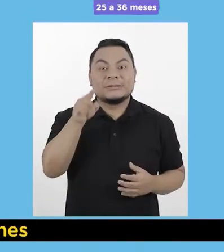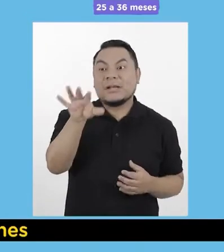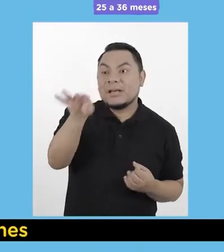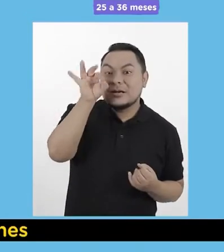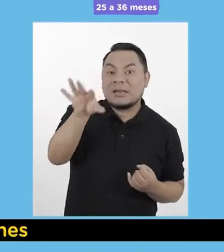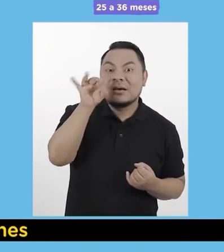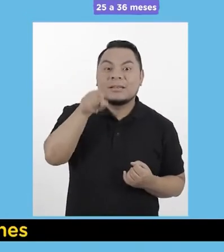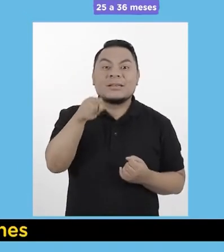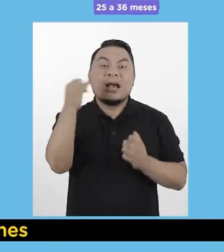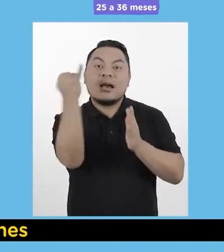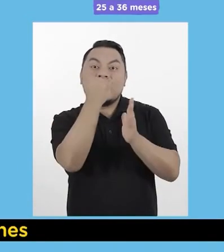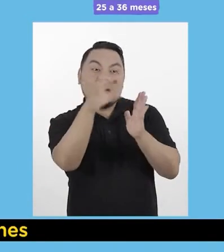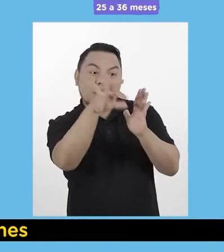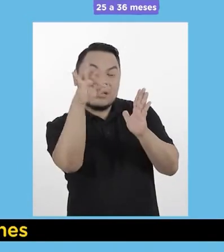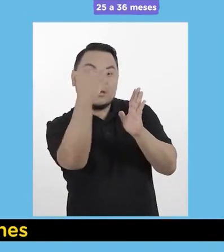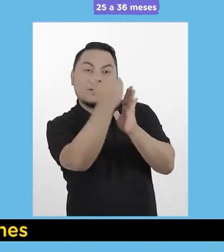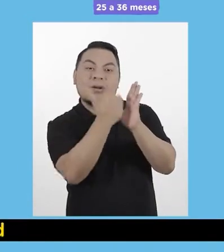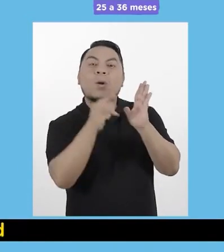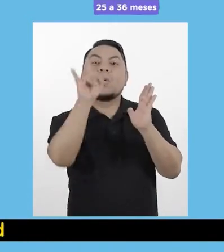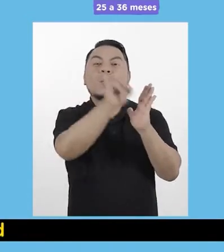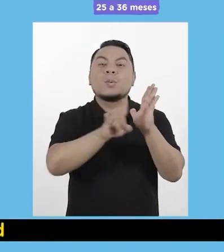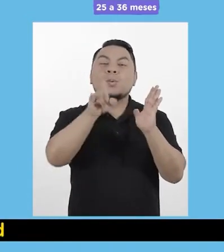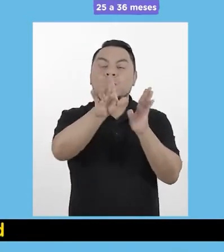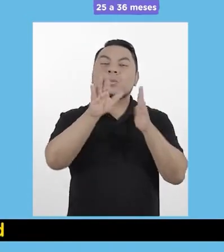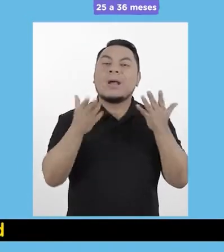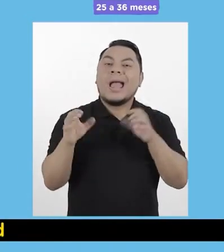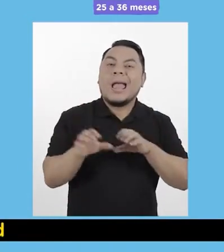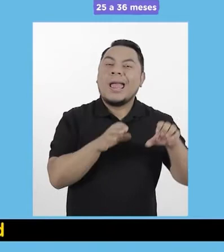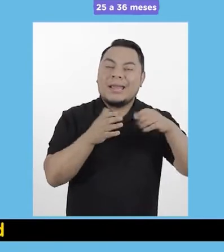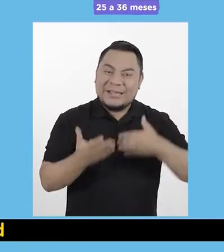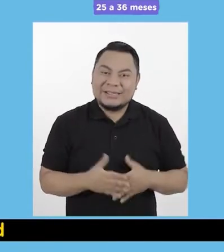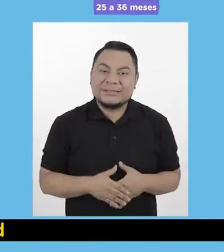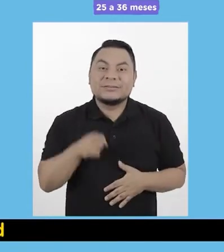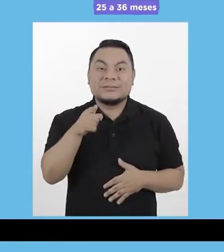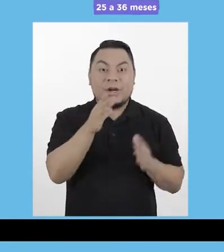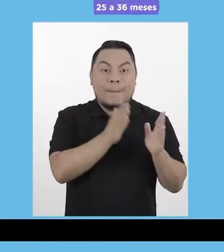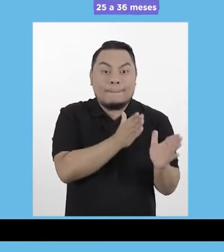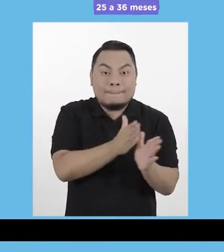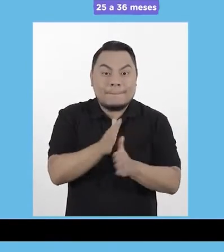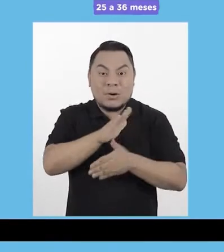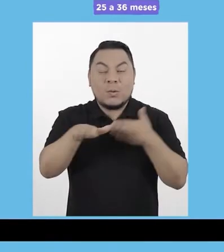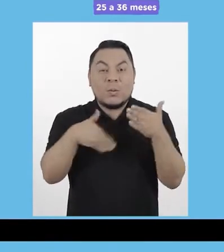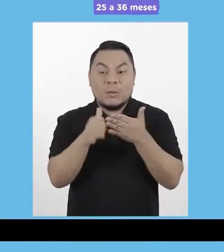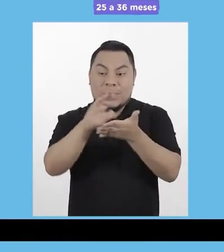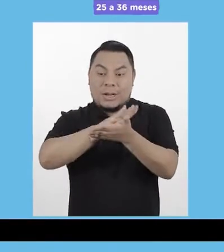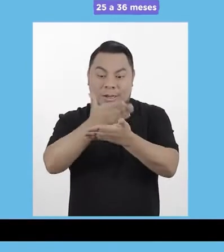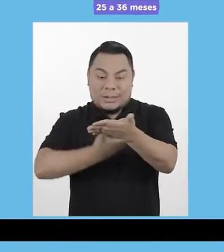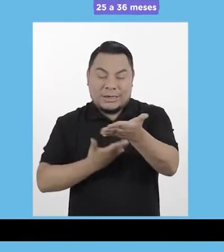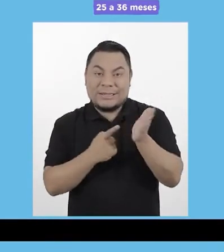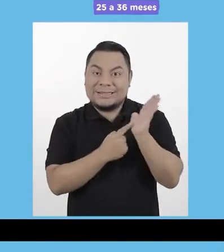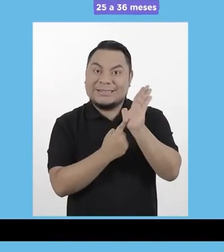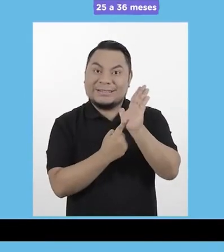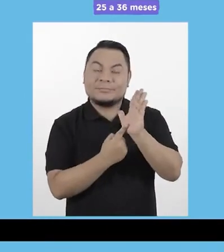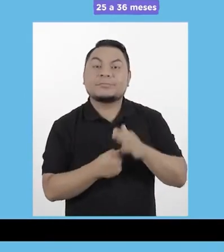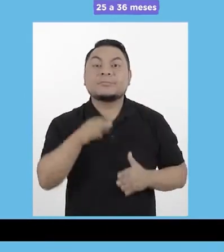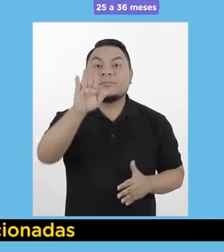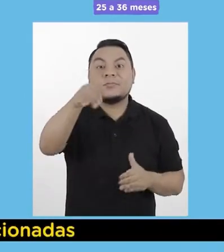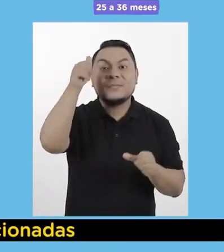Familias, seleccionen las imágenes que van a usar en la actividad y preparen la